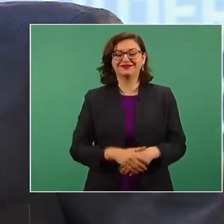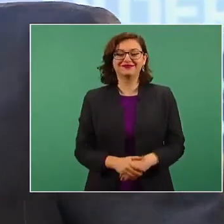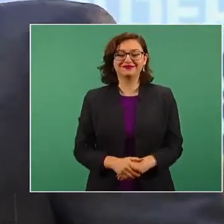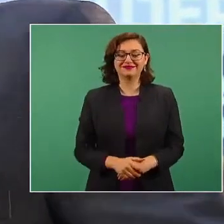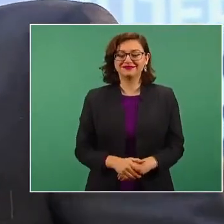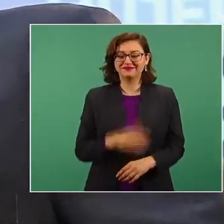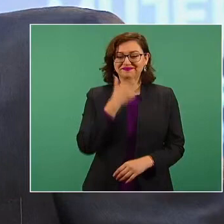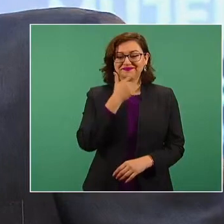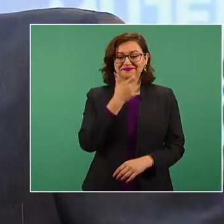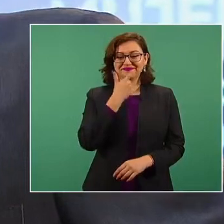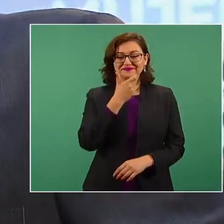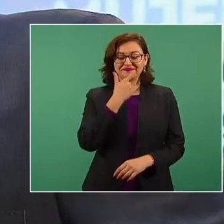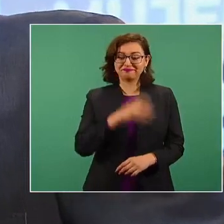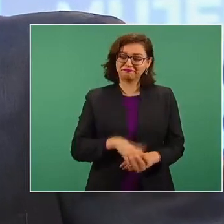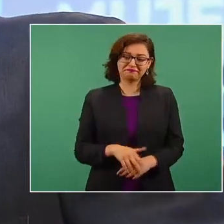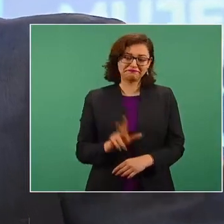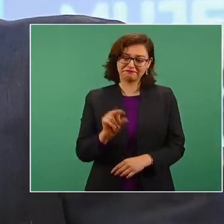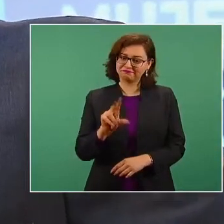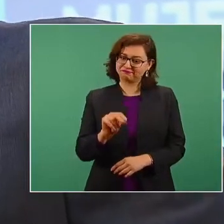Pues no,